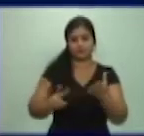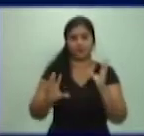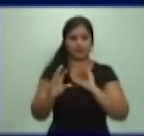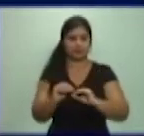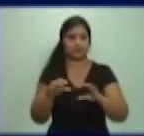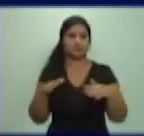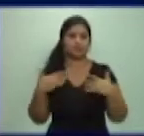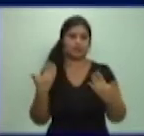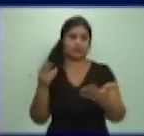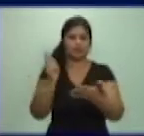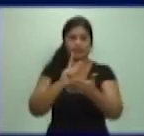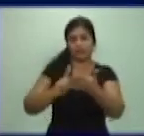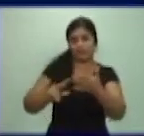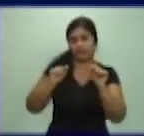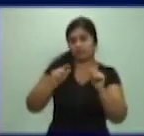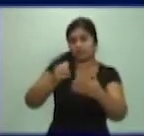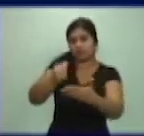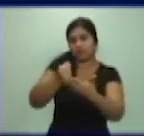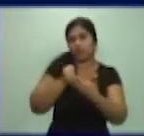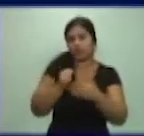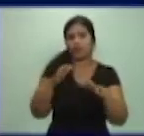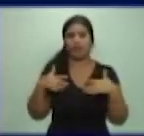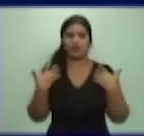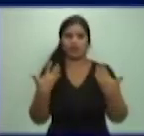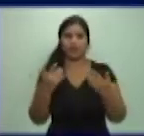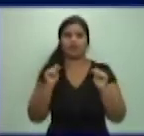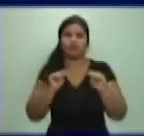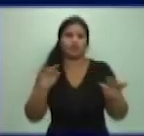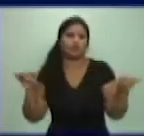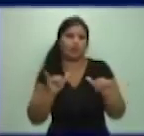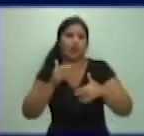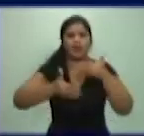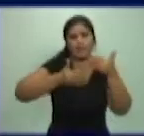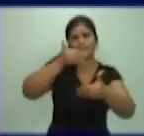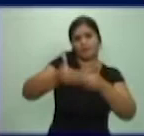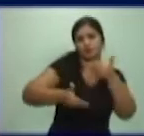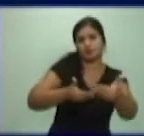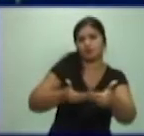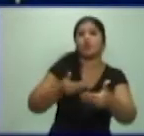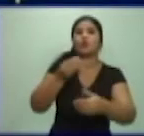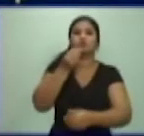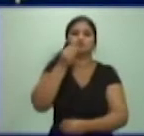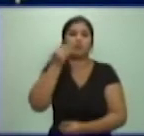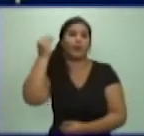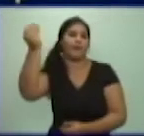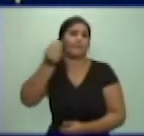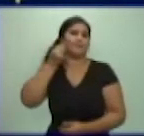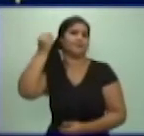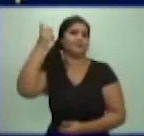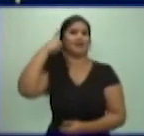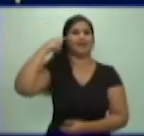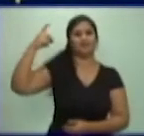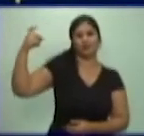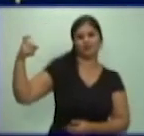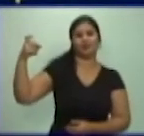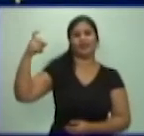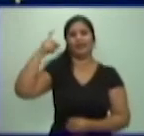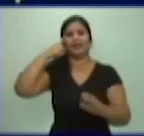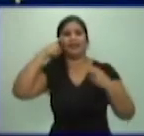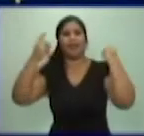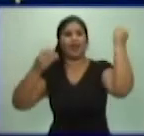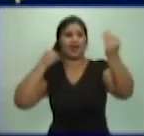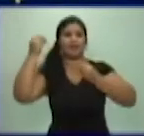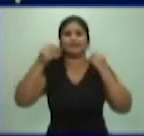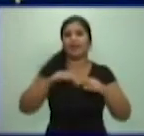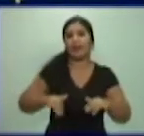inmediata, transportarnos a través del tiempo y buscar una recreación sana. Así, las